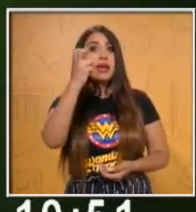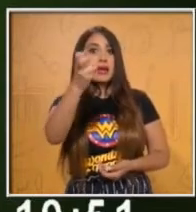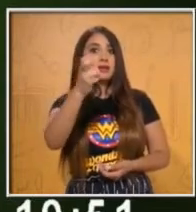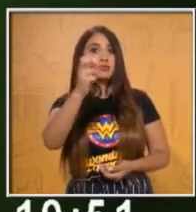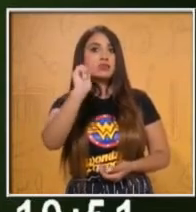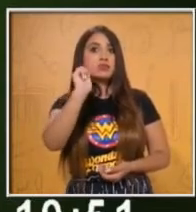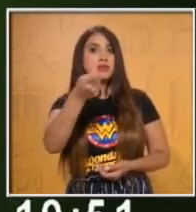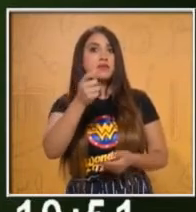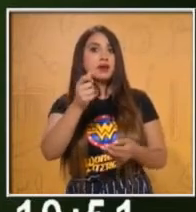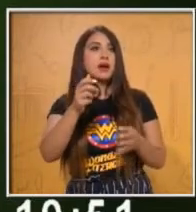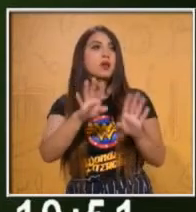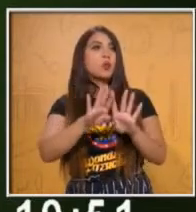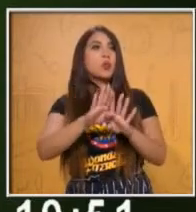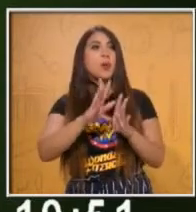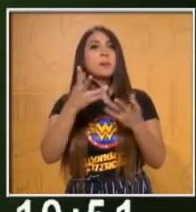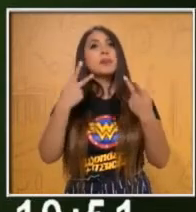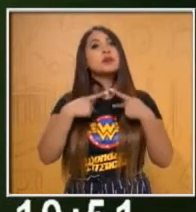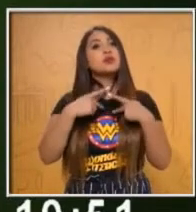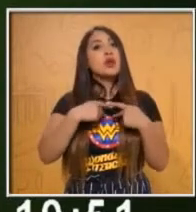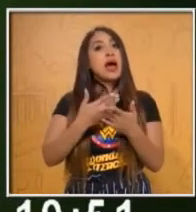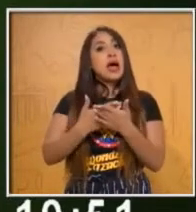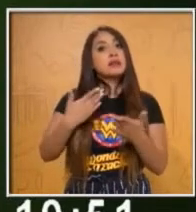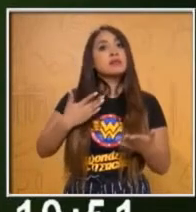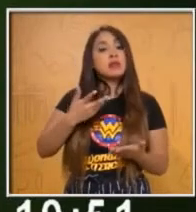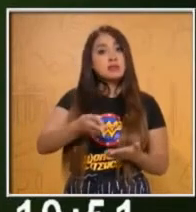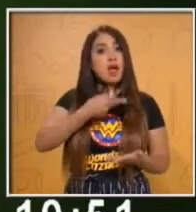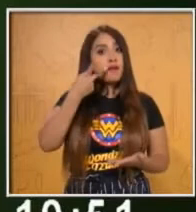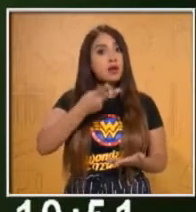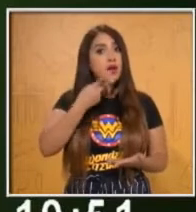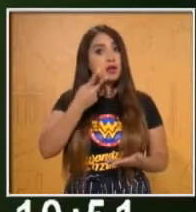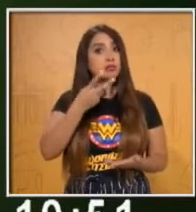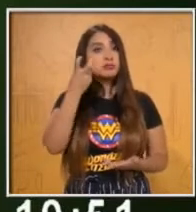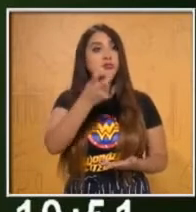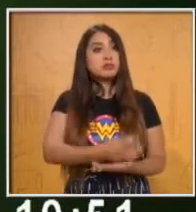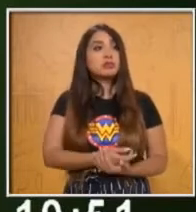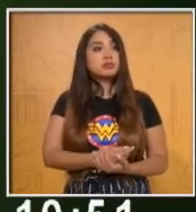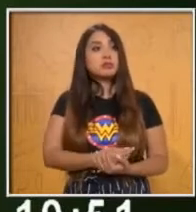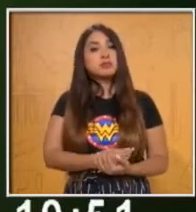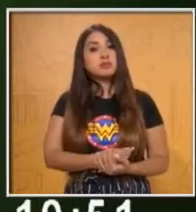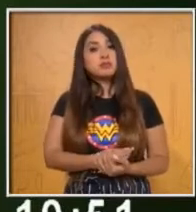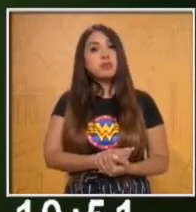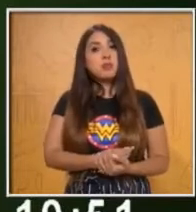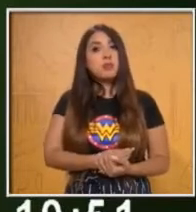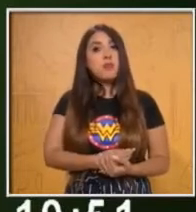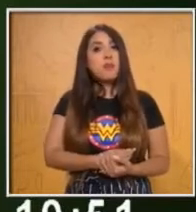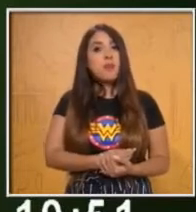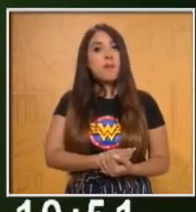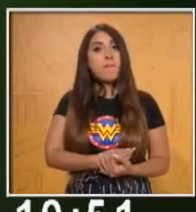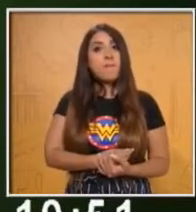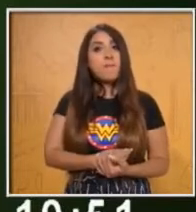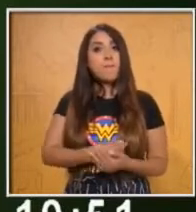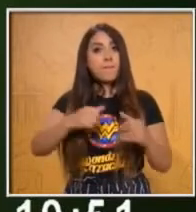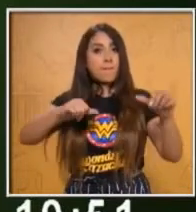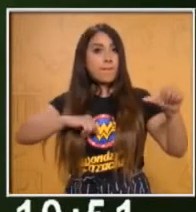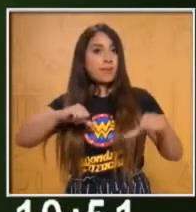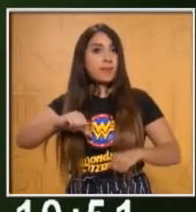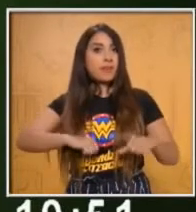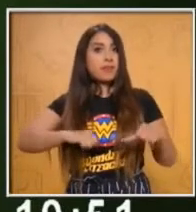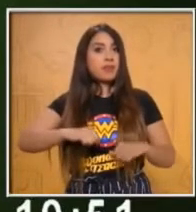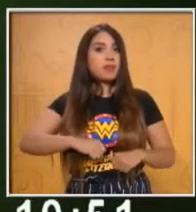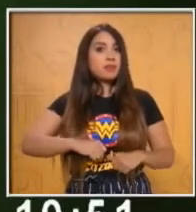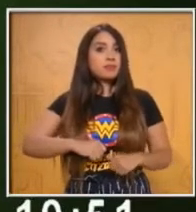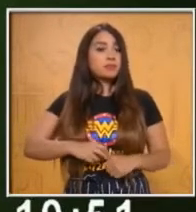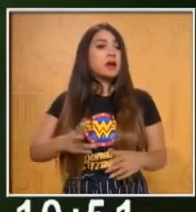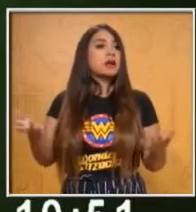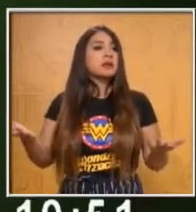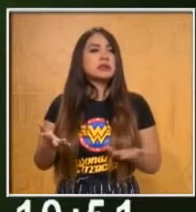personaje antes de hablar. Entonces, la acotación es lo que el actor, en ese caso, es lo que va a